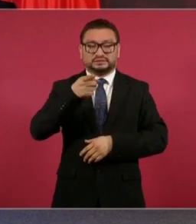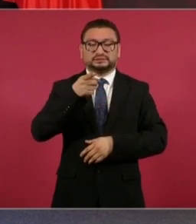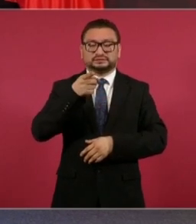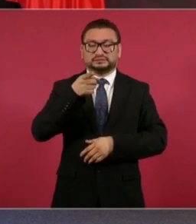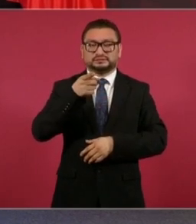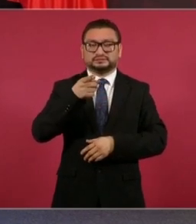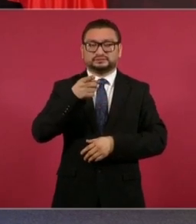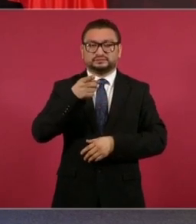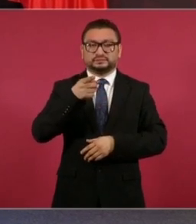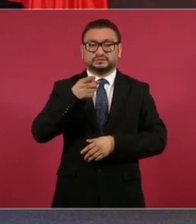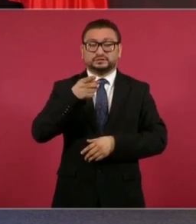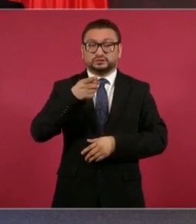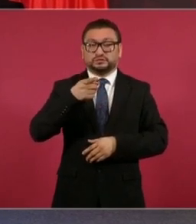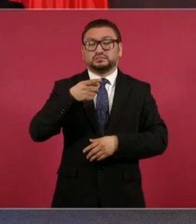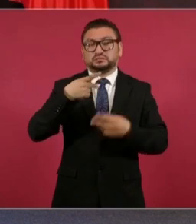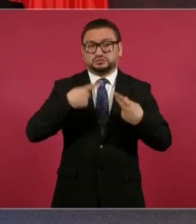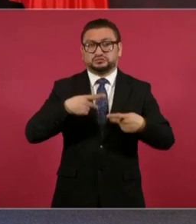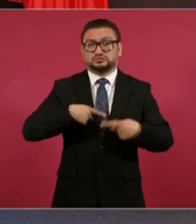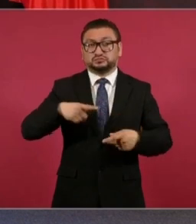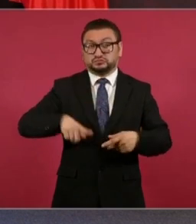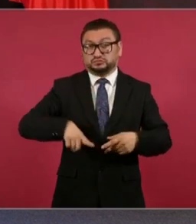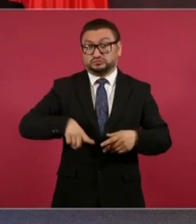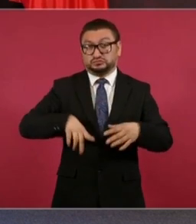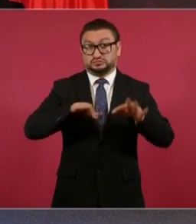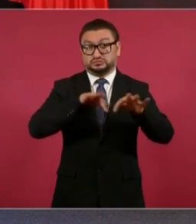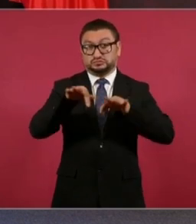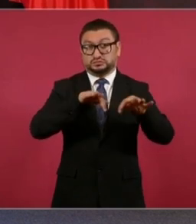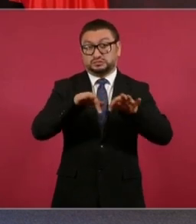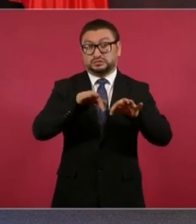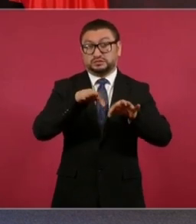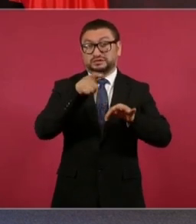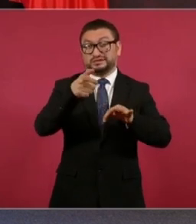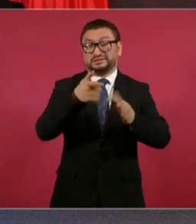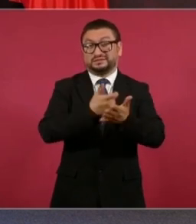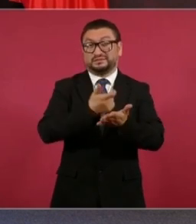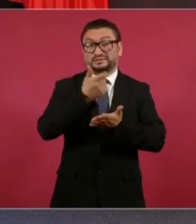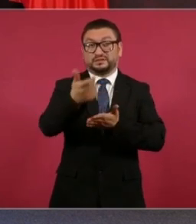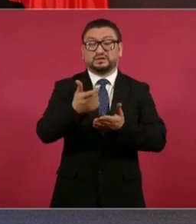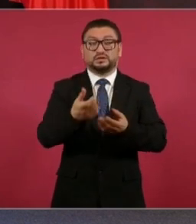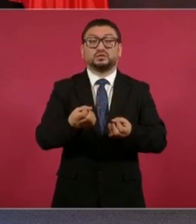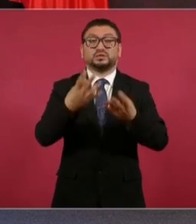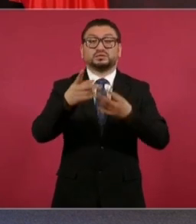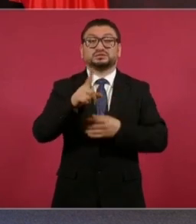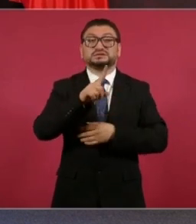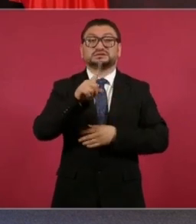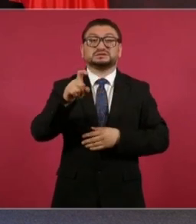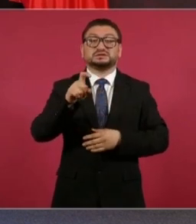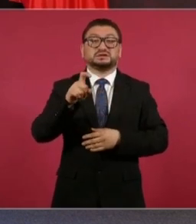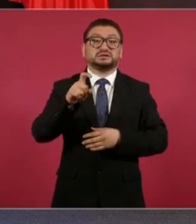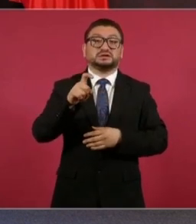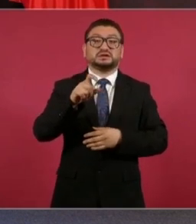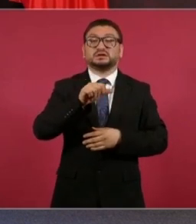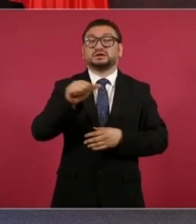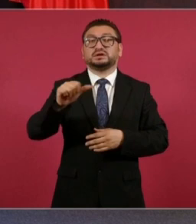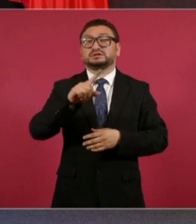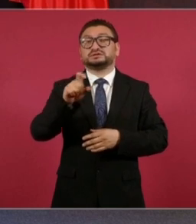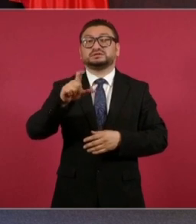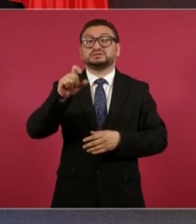son funcionarios que ganan de 100 a